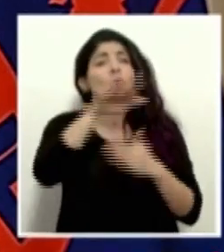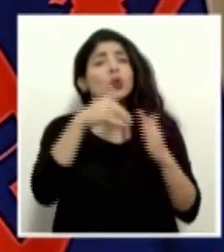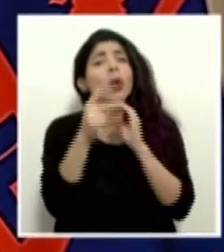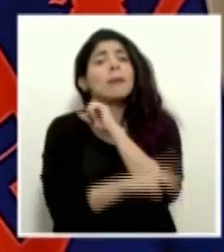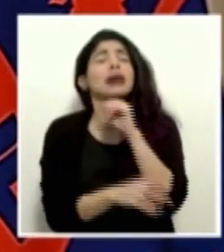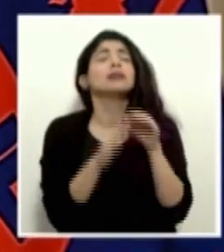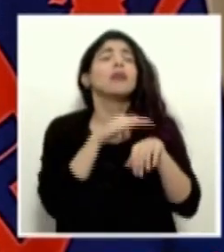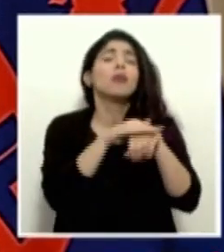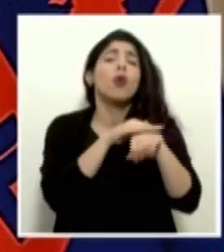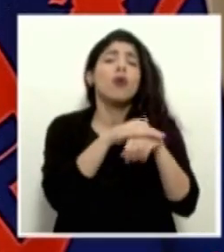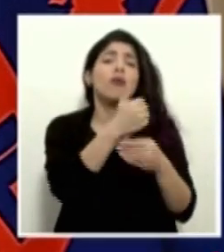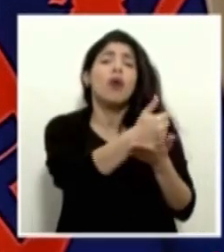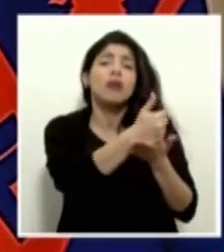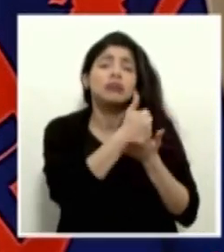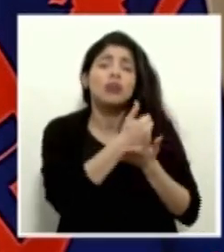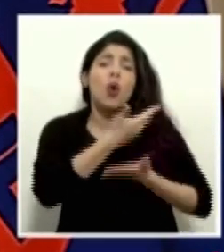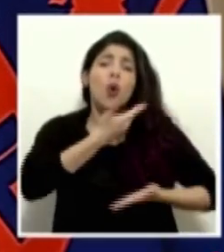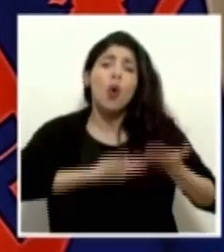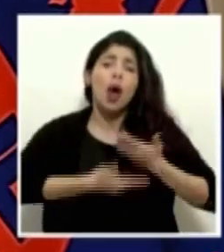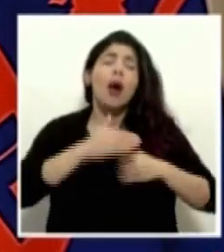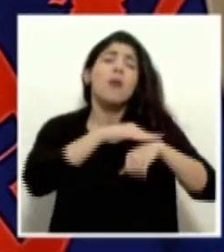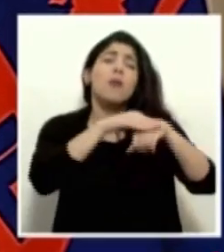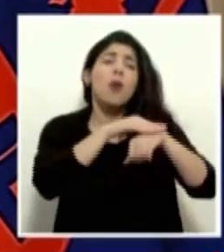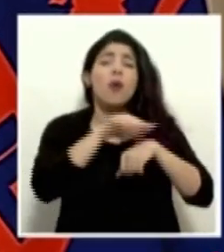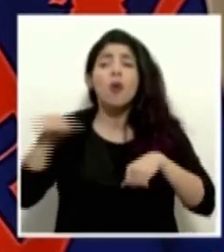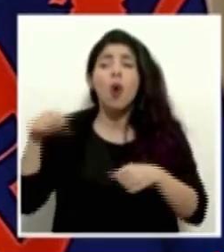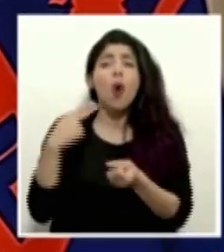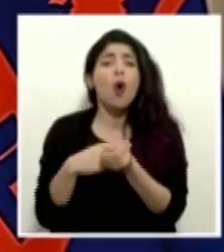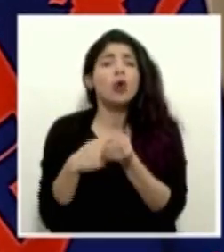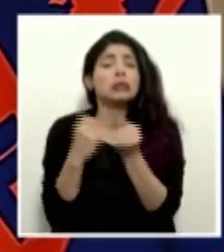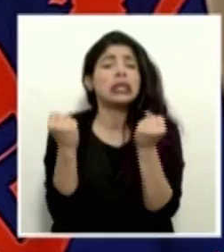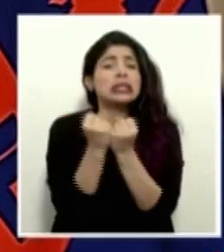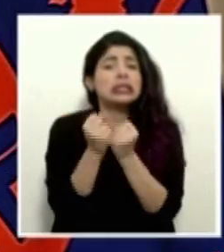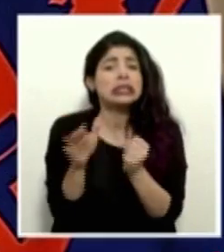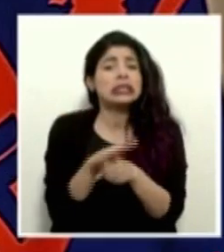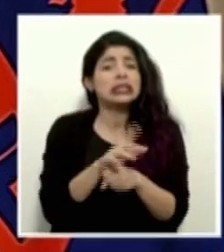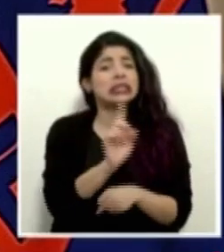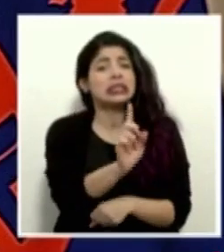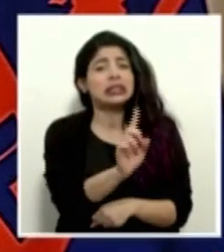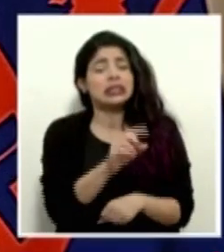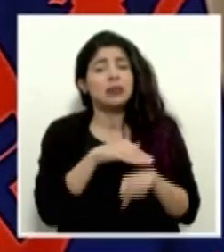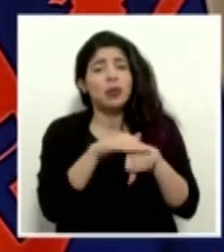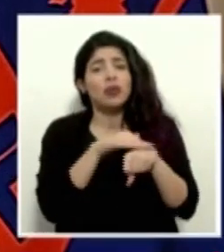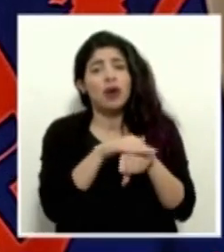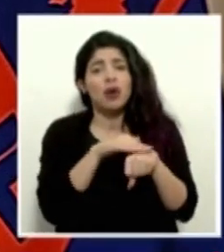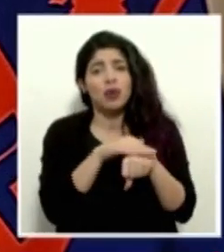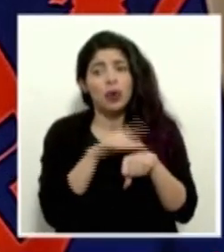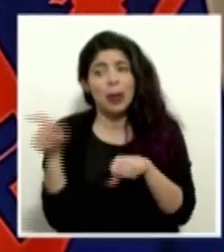por favor, colaboremos. Por favor, no saturemos los hospitales de nuestro país.